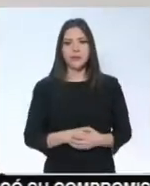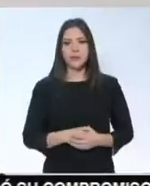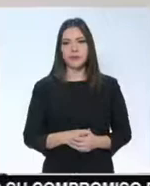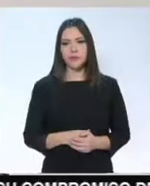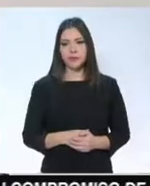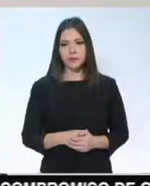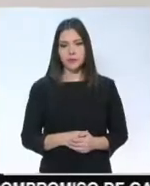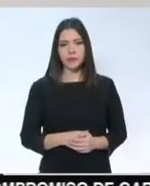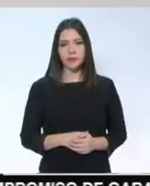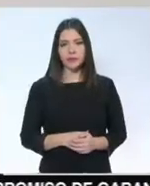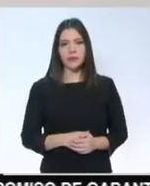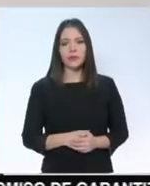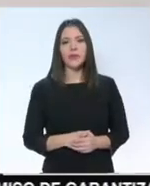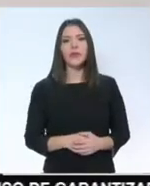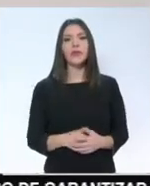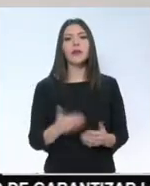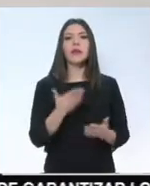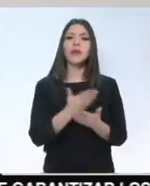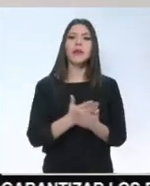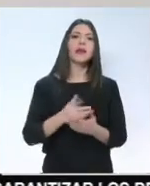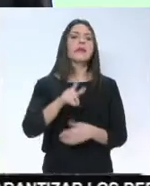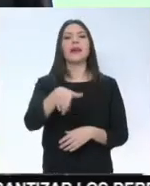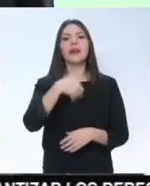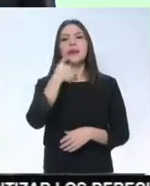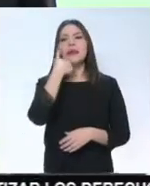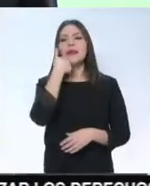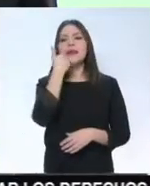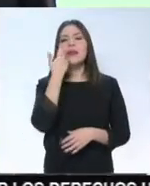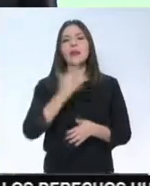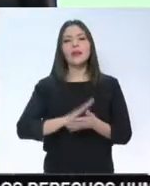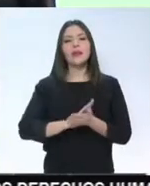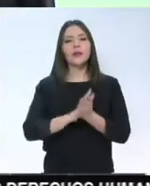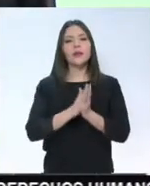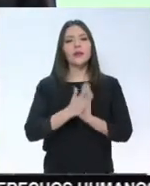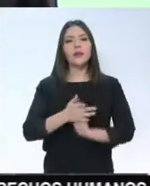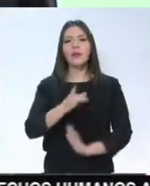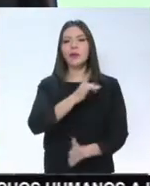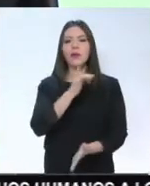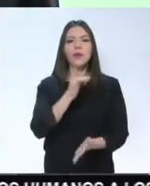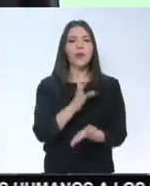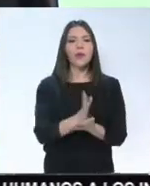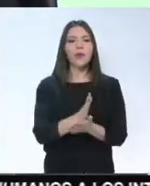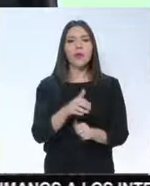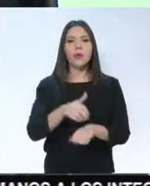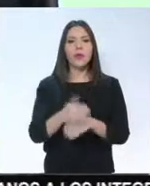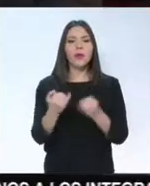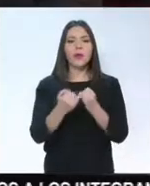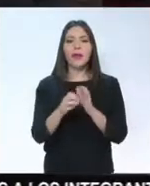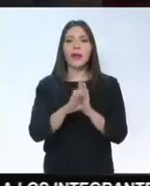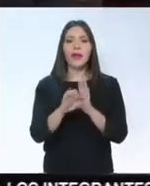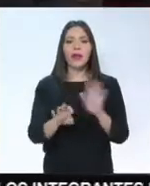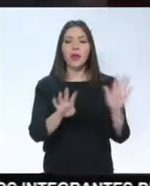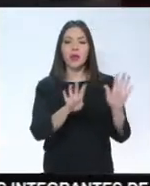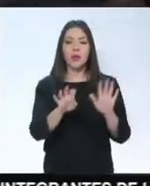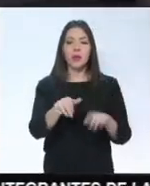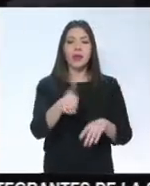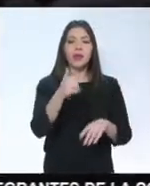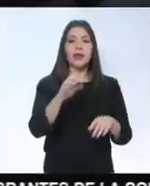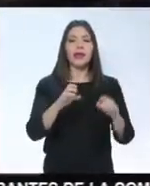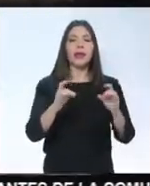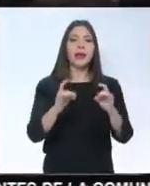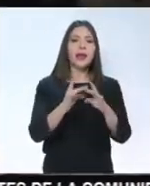que se pretende es llegar a un solo número como el 911 precisamente, que son para pues eventos